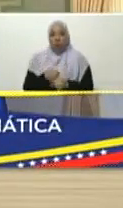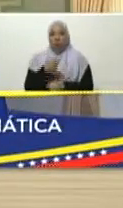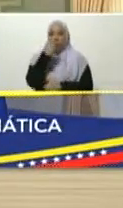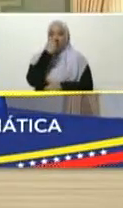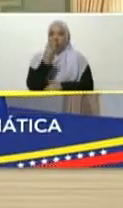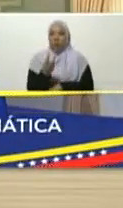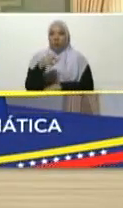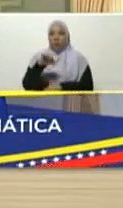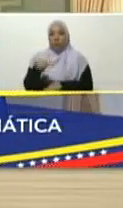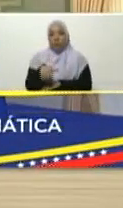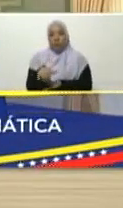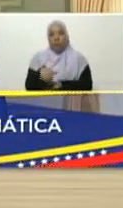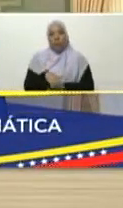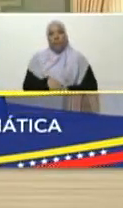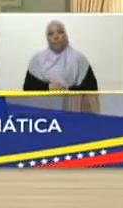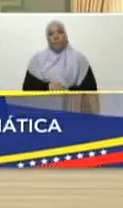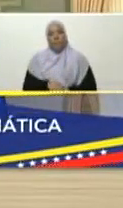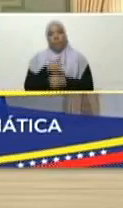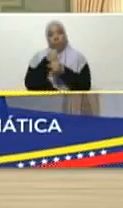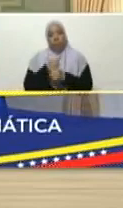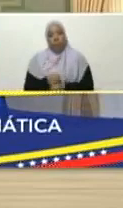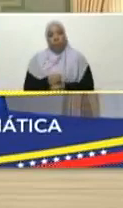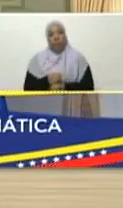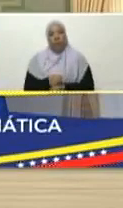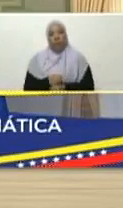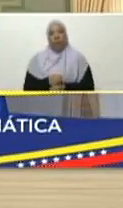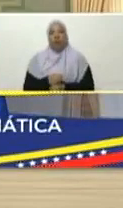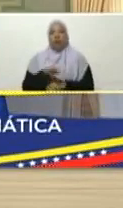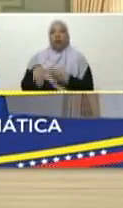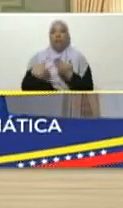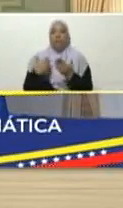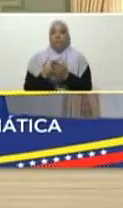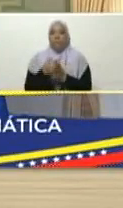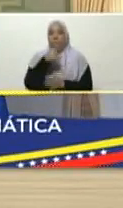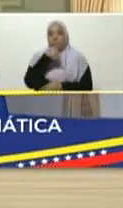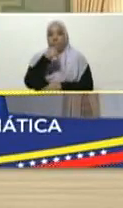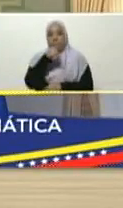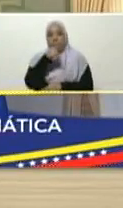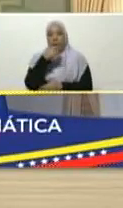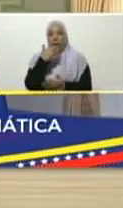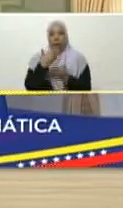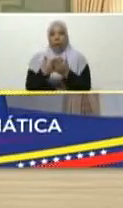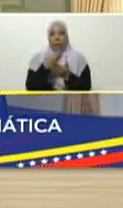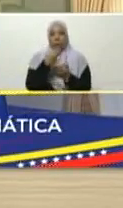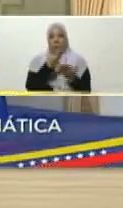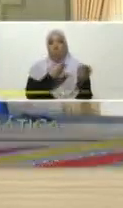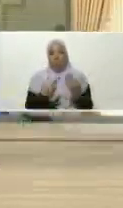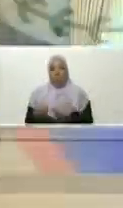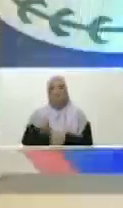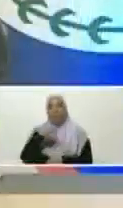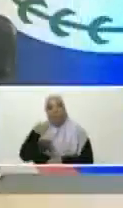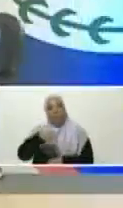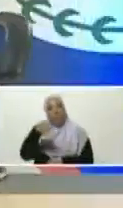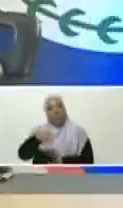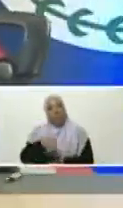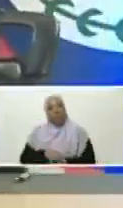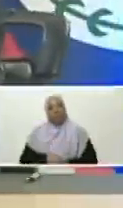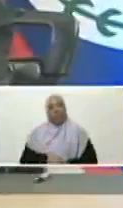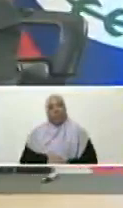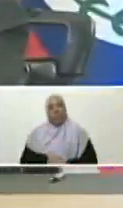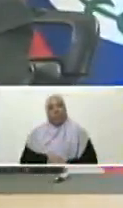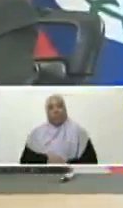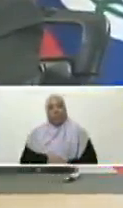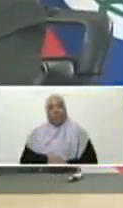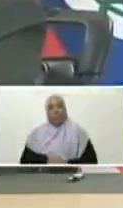por allá por Belice. Espéreme por allá, que por allá le vamos a llegar. Muchas gracias. Bienvenido siempre.